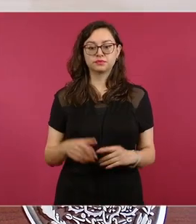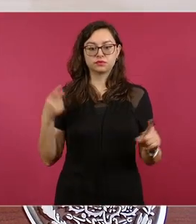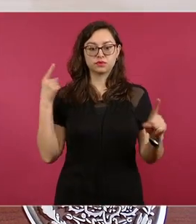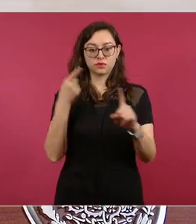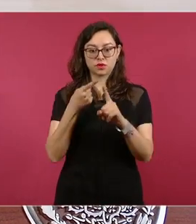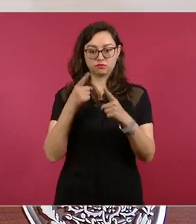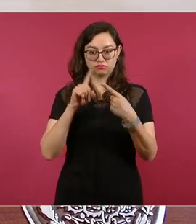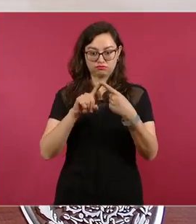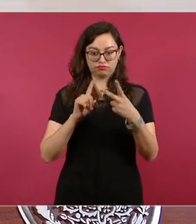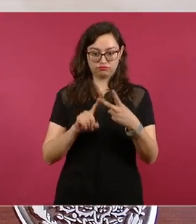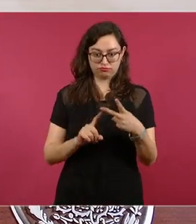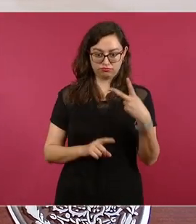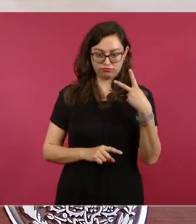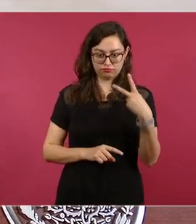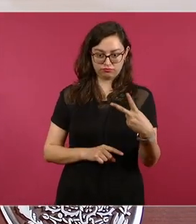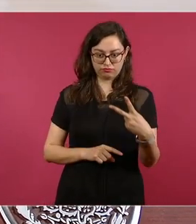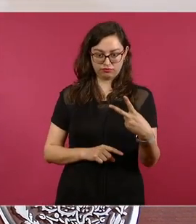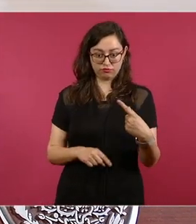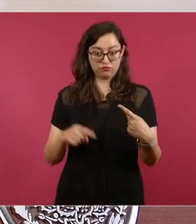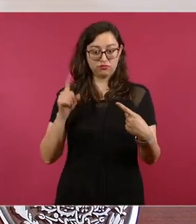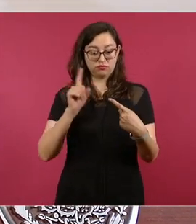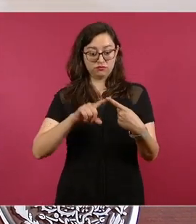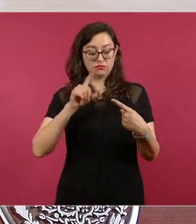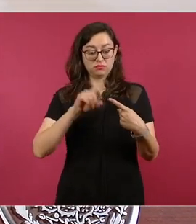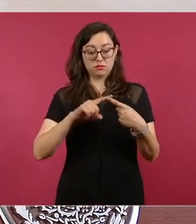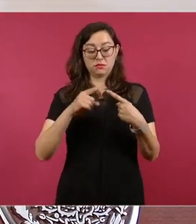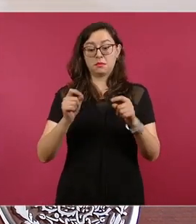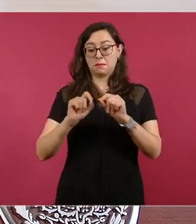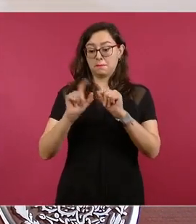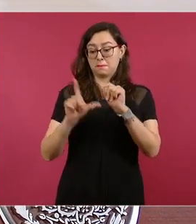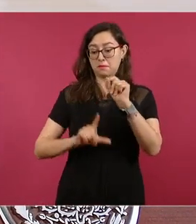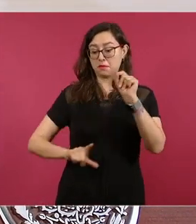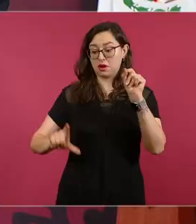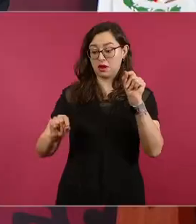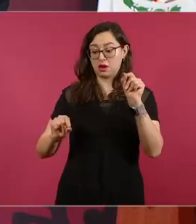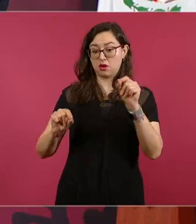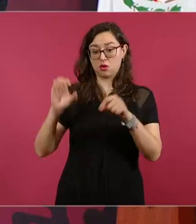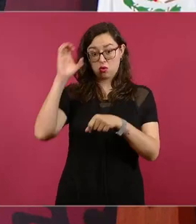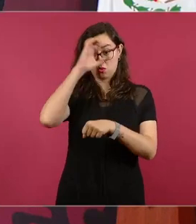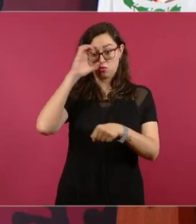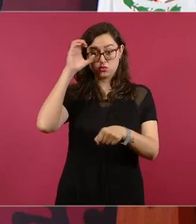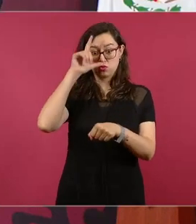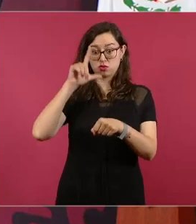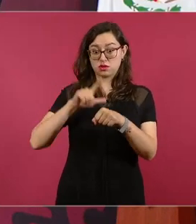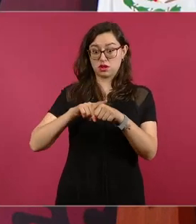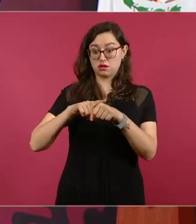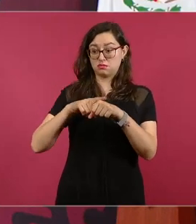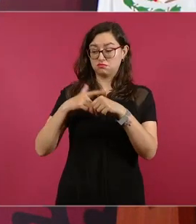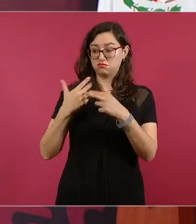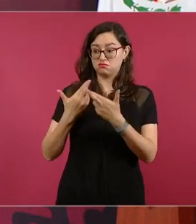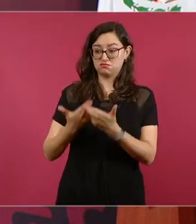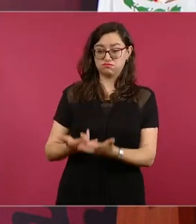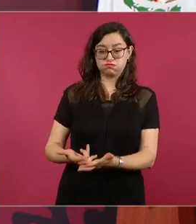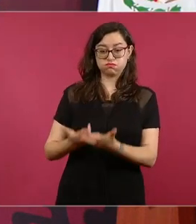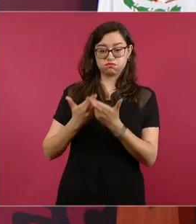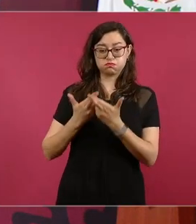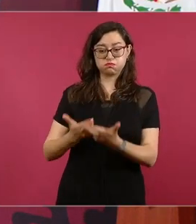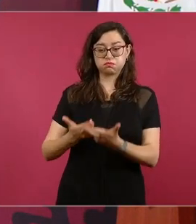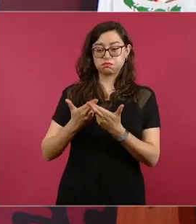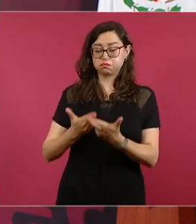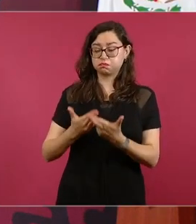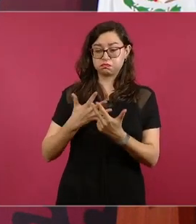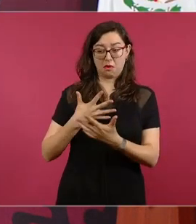tradición cultural de México, la grandeza cultural de México, que eso nos